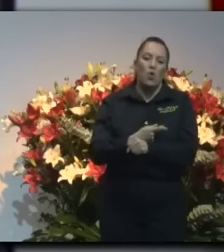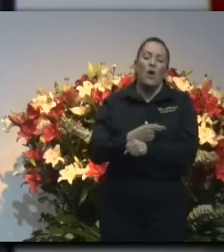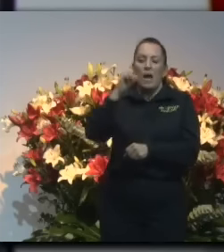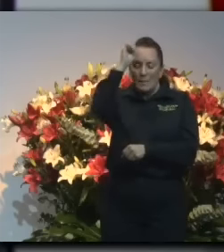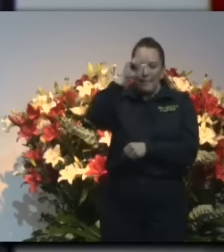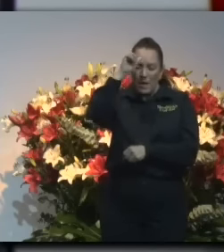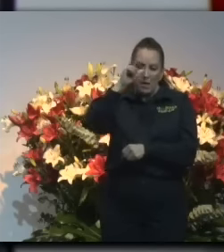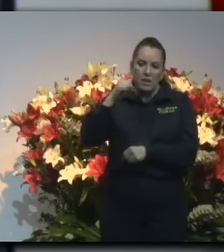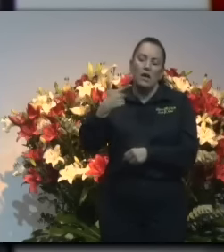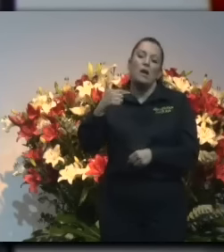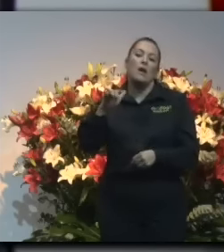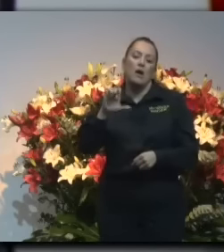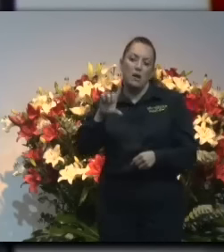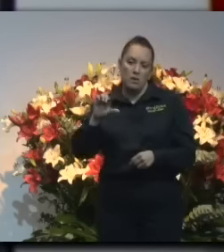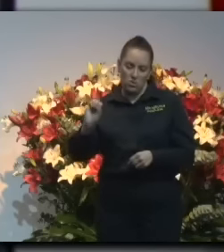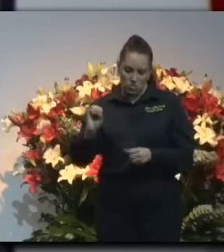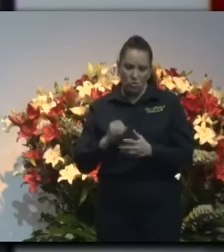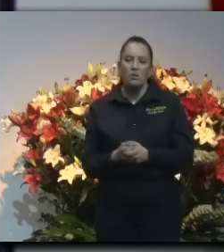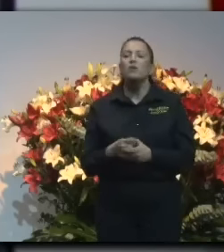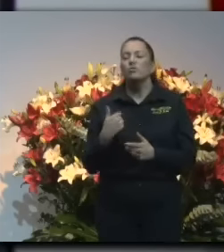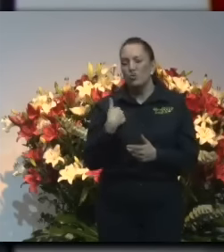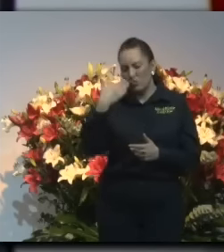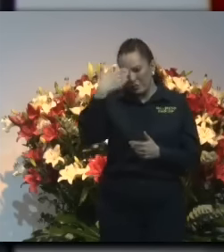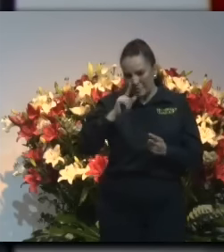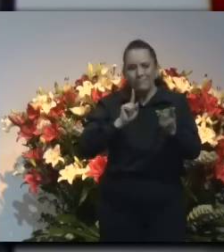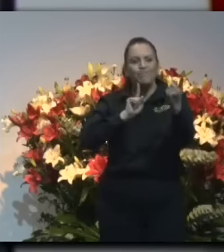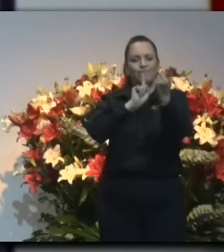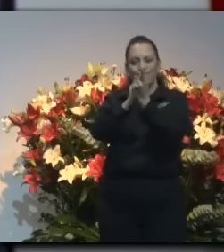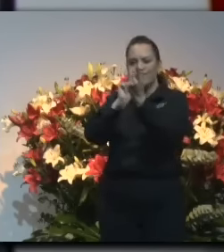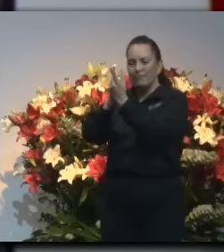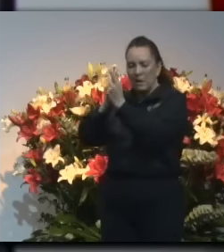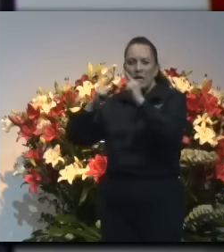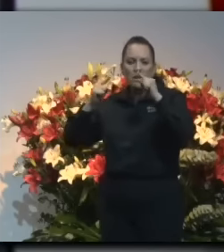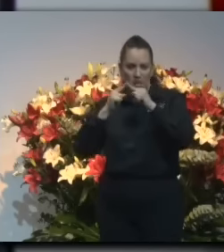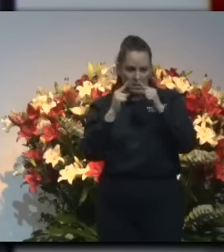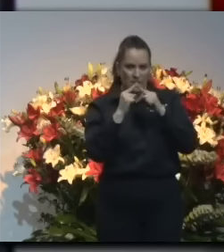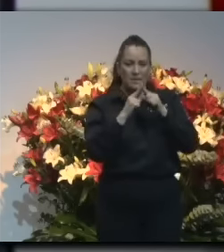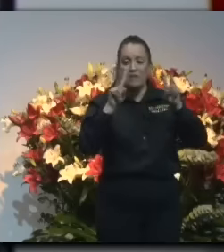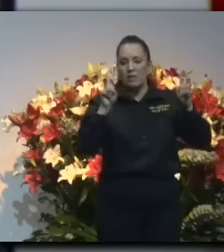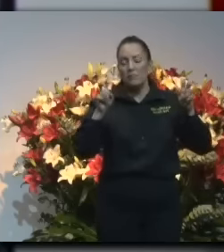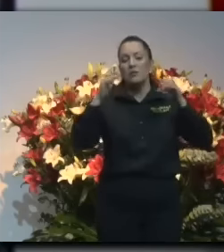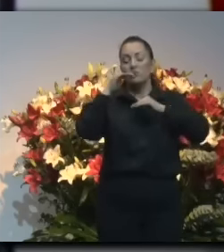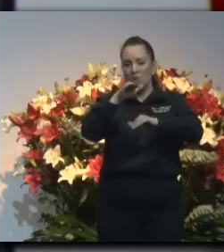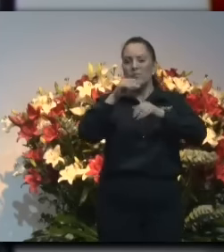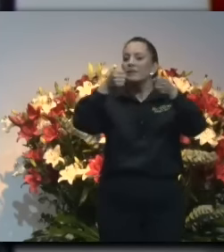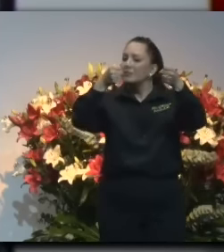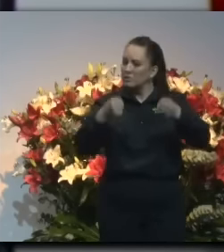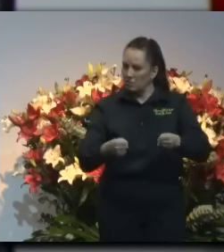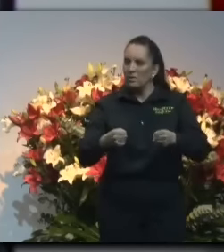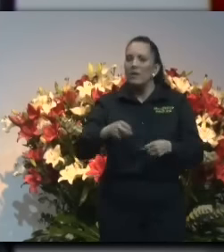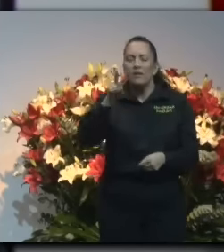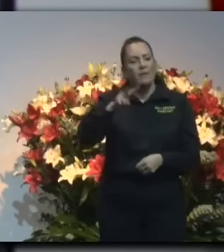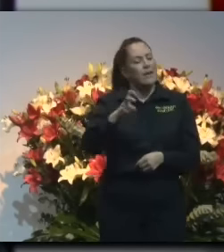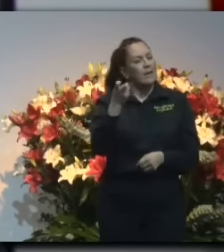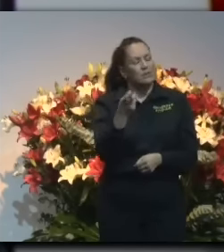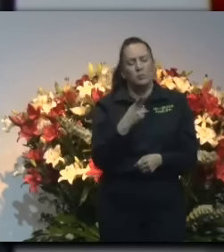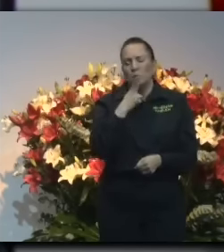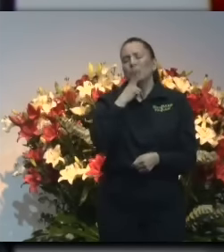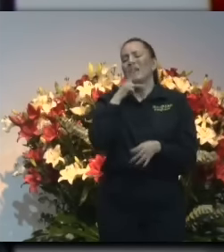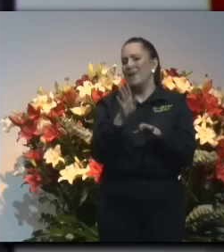este encuentro que se han hecho con la Iglesia sobre el tema de la seguridad, me pareció